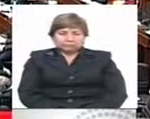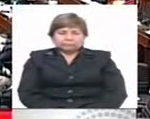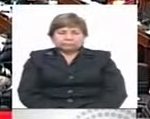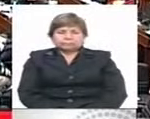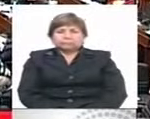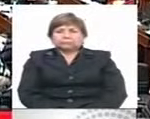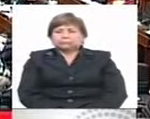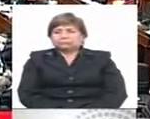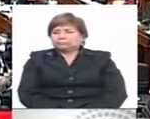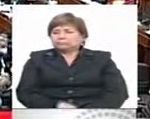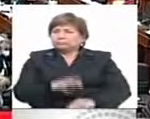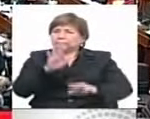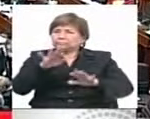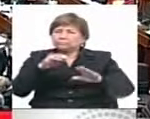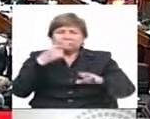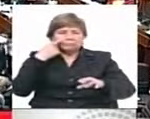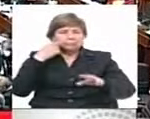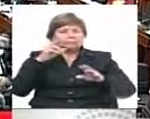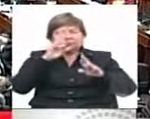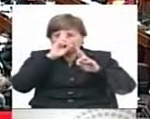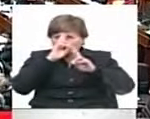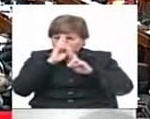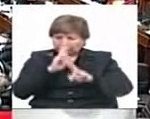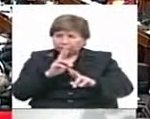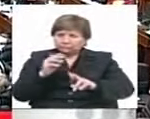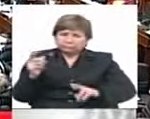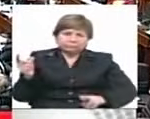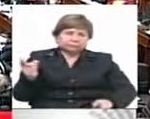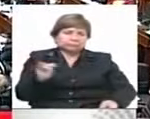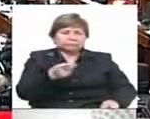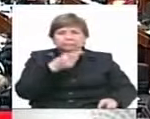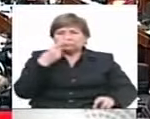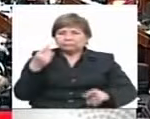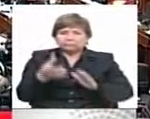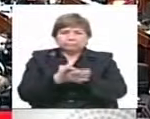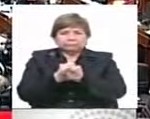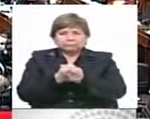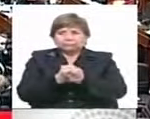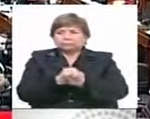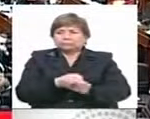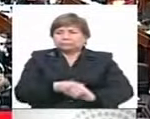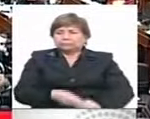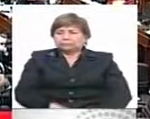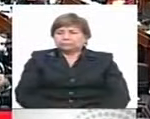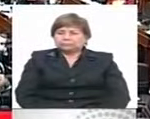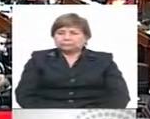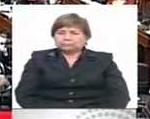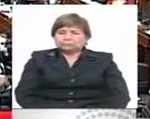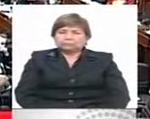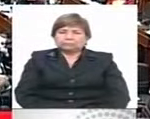Señores, por favor, vamos a exigir respeto entre todos nosotros como colegas. Por favor.